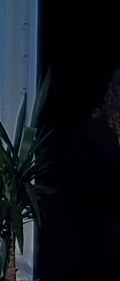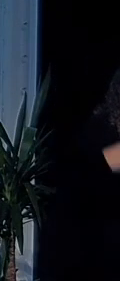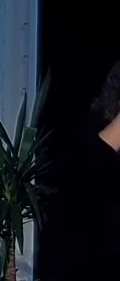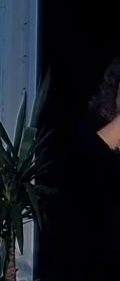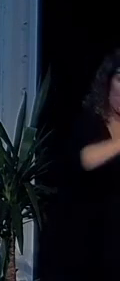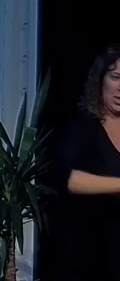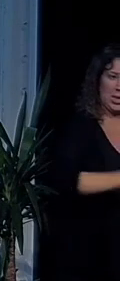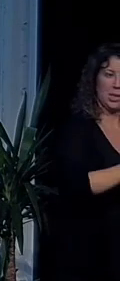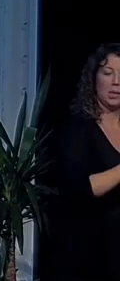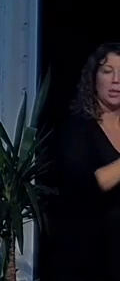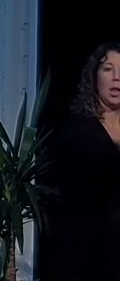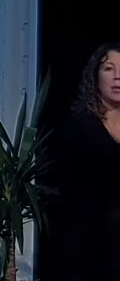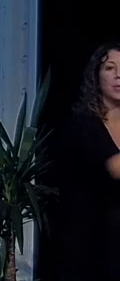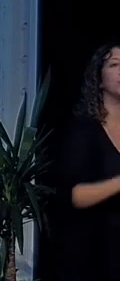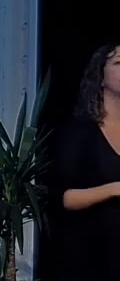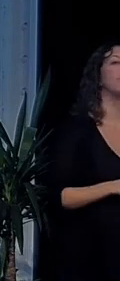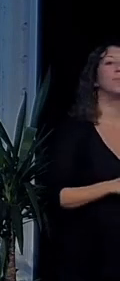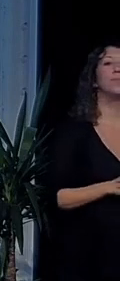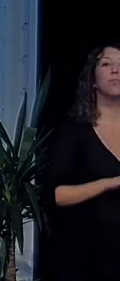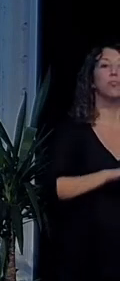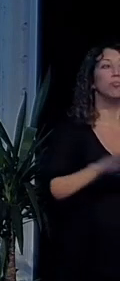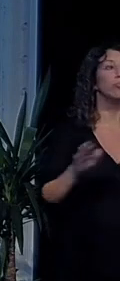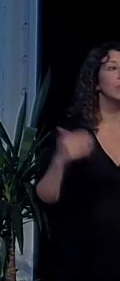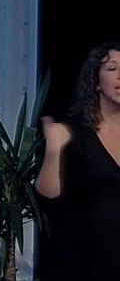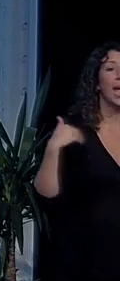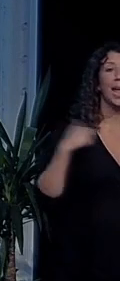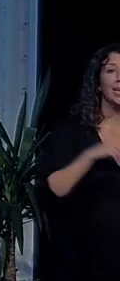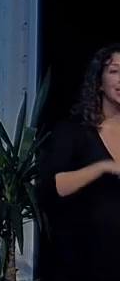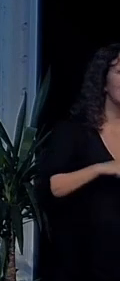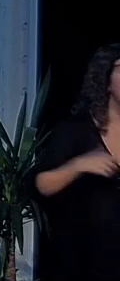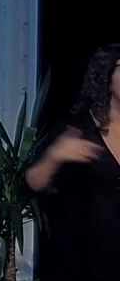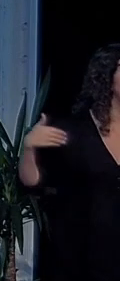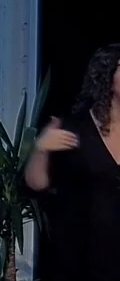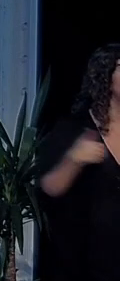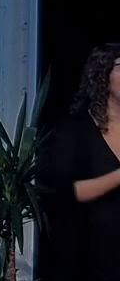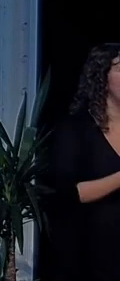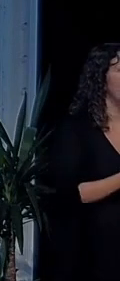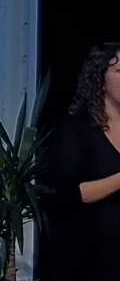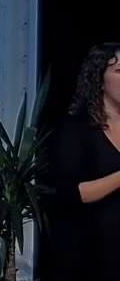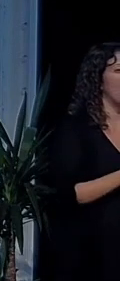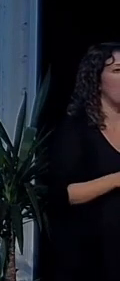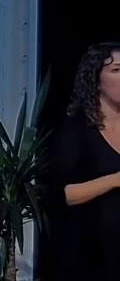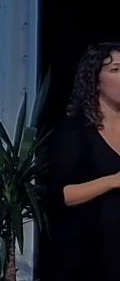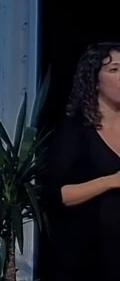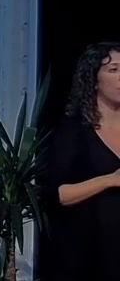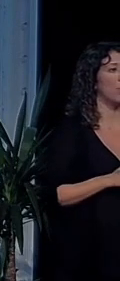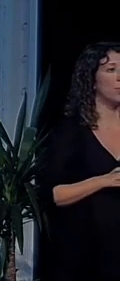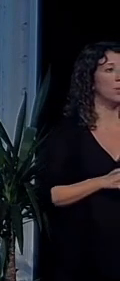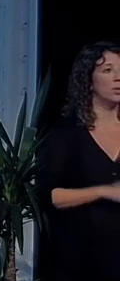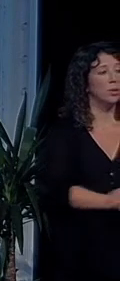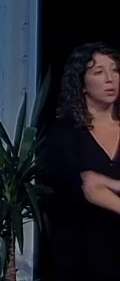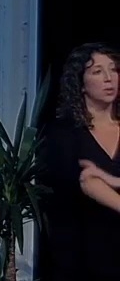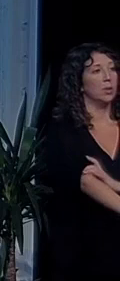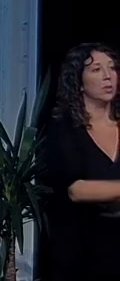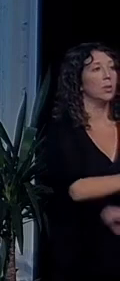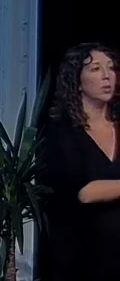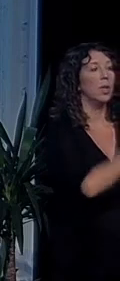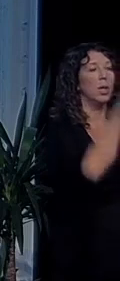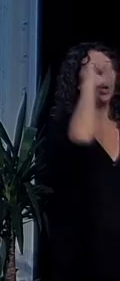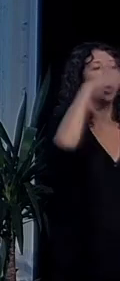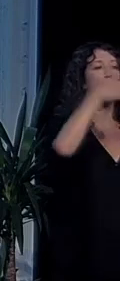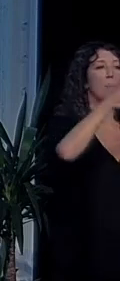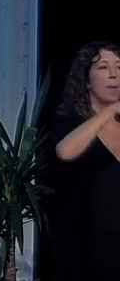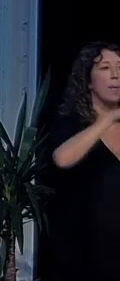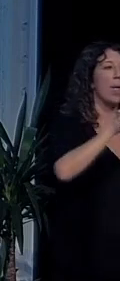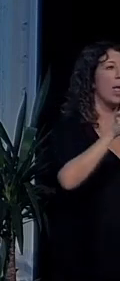A ver, si queda alguna palabra más, que ya me parece que nos quedan dos o tres minutos solo. ¿Se me oye? Creo que no se me oye. Sí. Me llamo Mabel, soy promotora